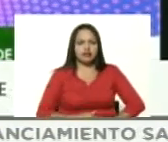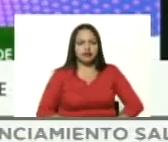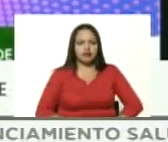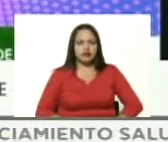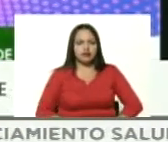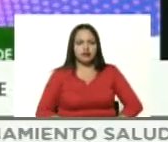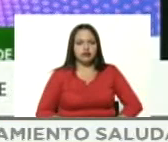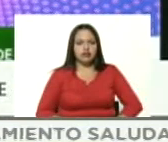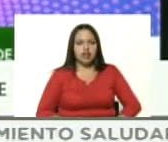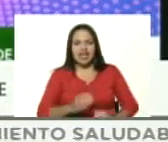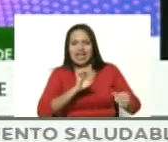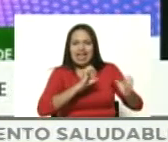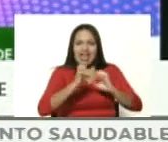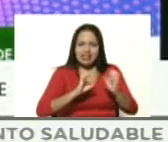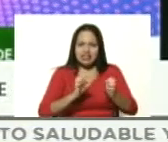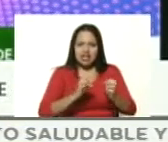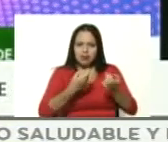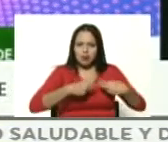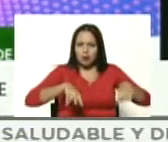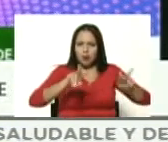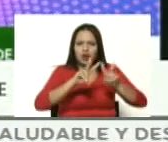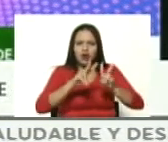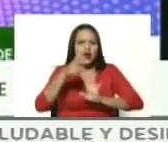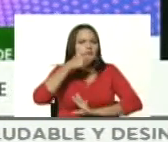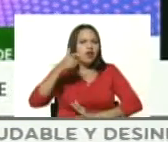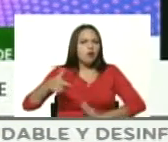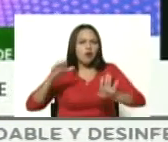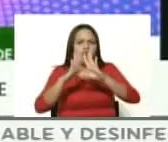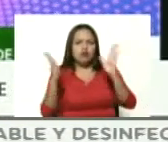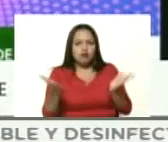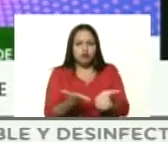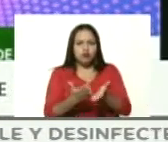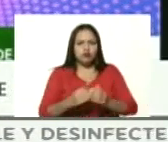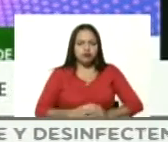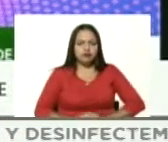Referencia ética, moral, para los pueblos del mundo.